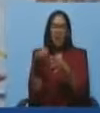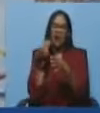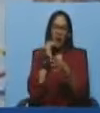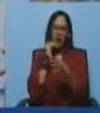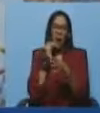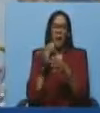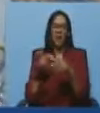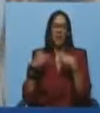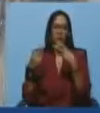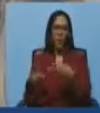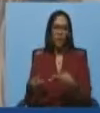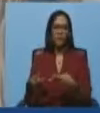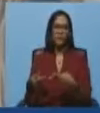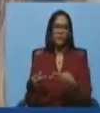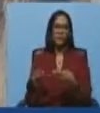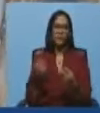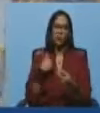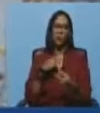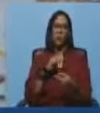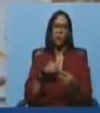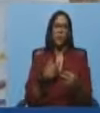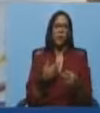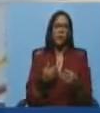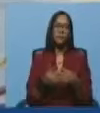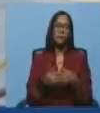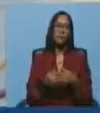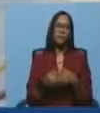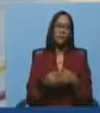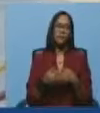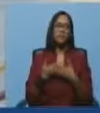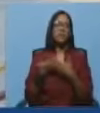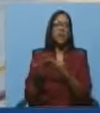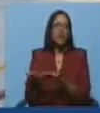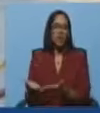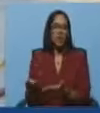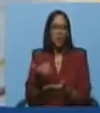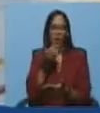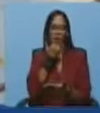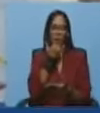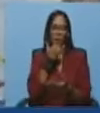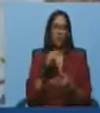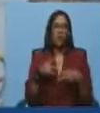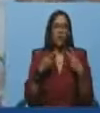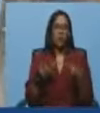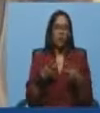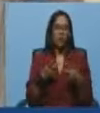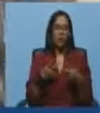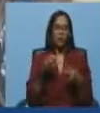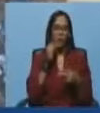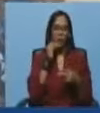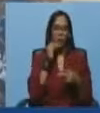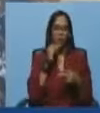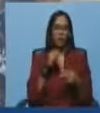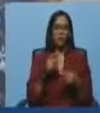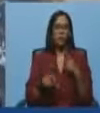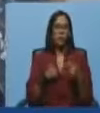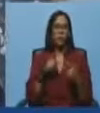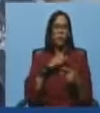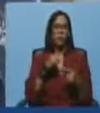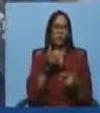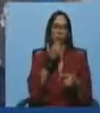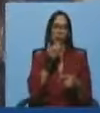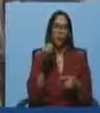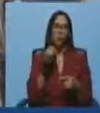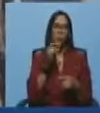se transmiten a la generación posterior. Yo no lo puedo delegar errores a las nuevas generaciones que hayan sido producto de nuestros errores